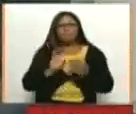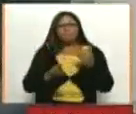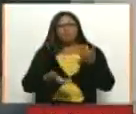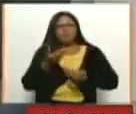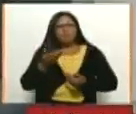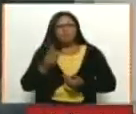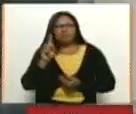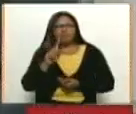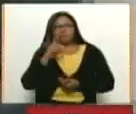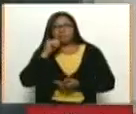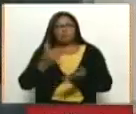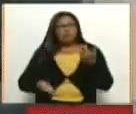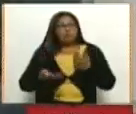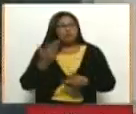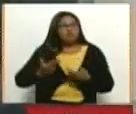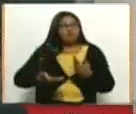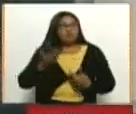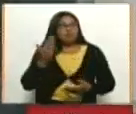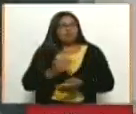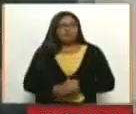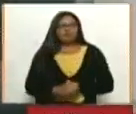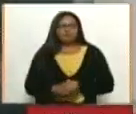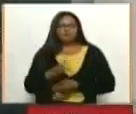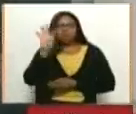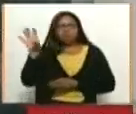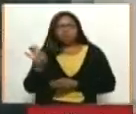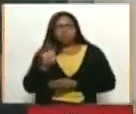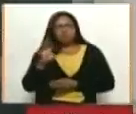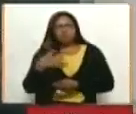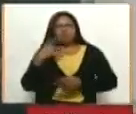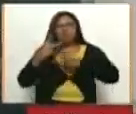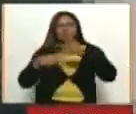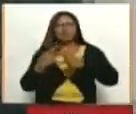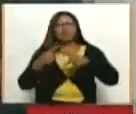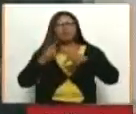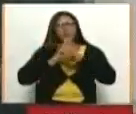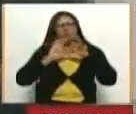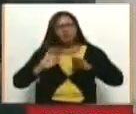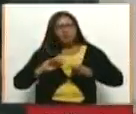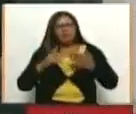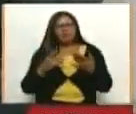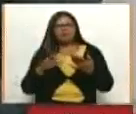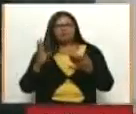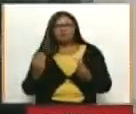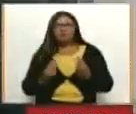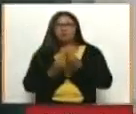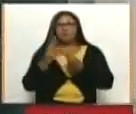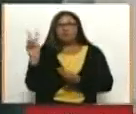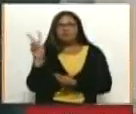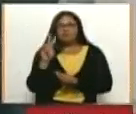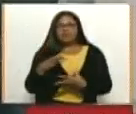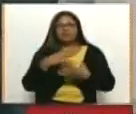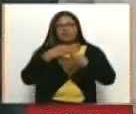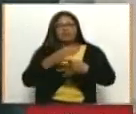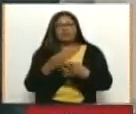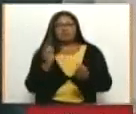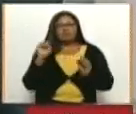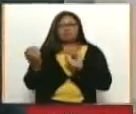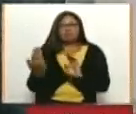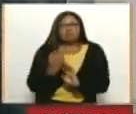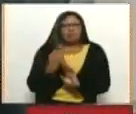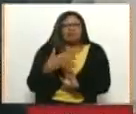geopolítico internacional. Estos países tienen esta política o tuvieron esta política contra Venezuela porque algún interés tienen contra